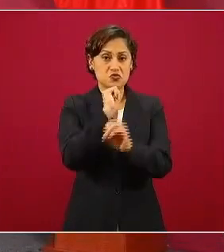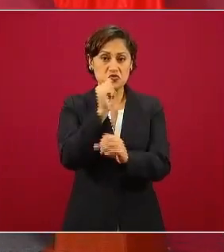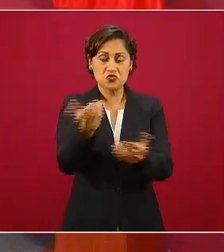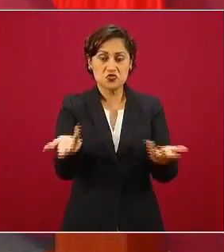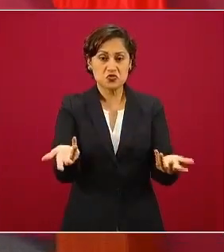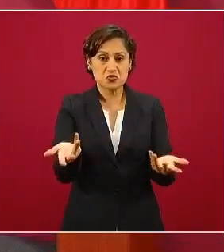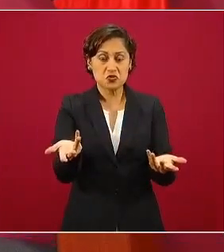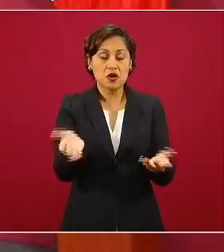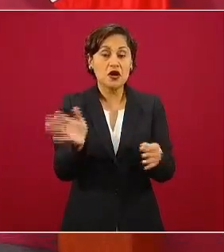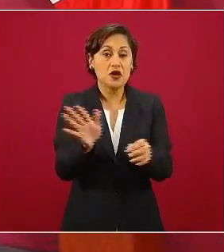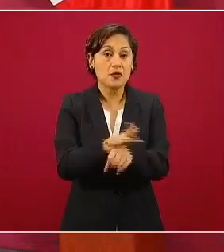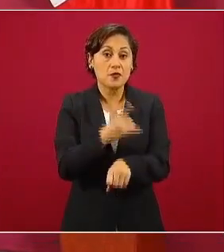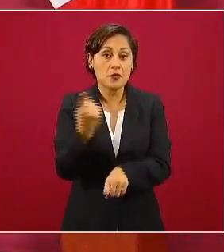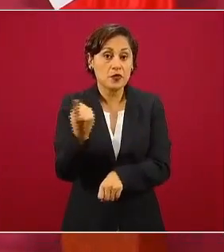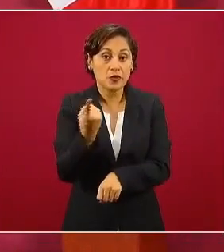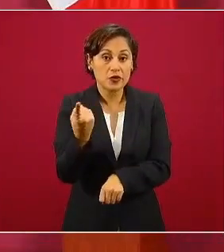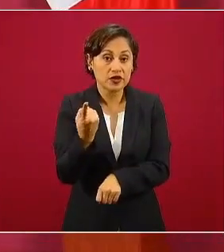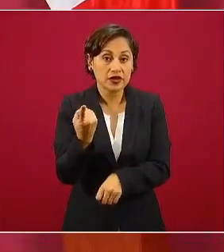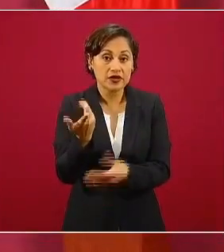Es que antes